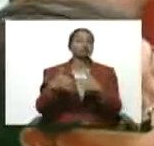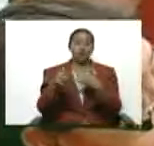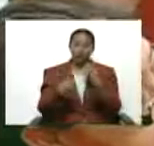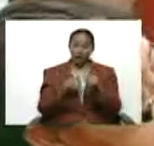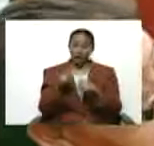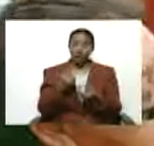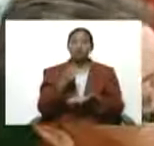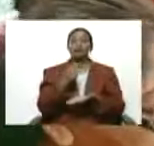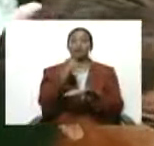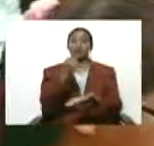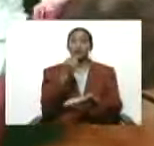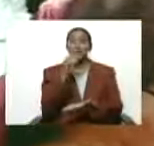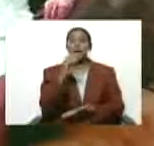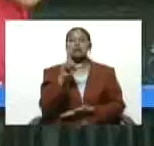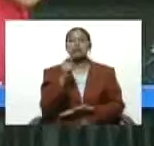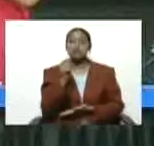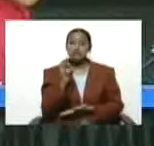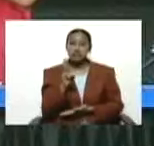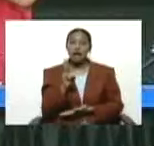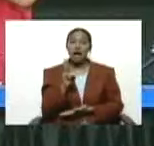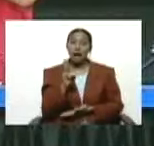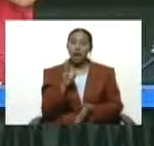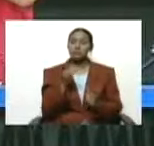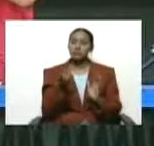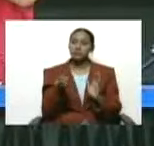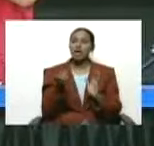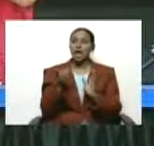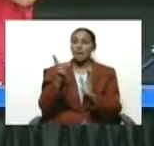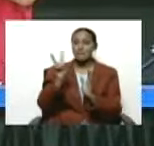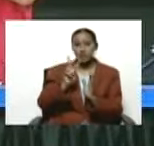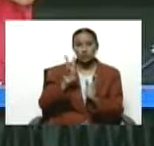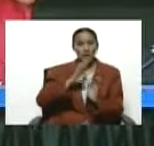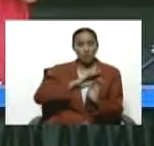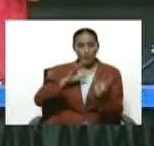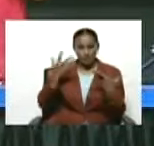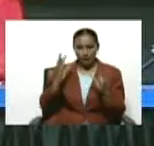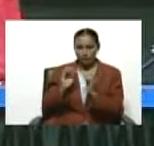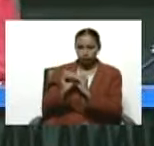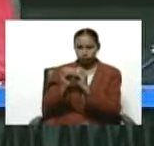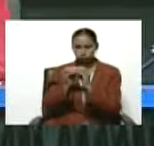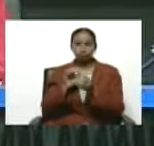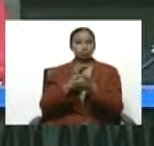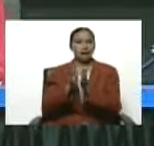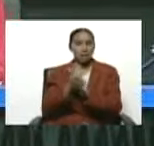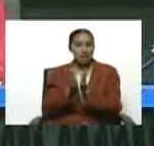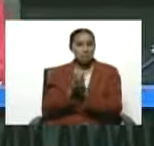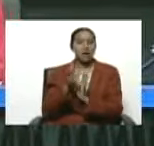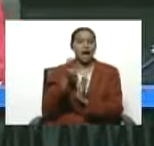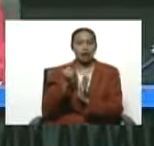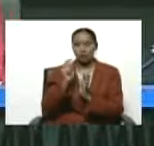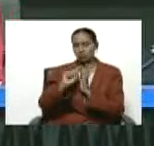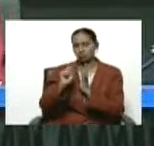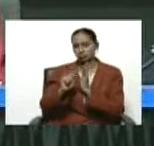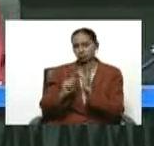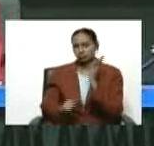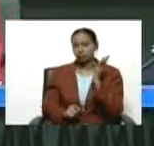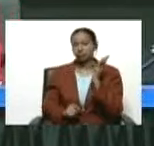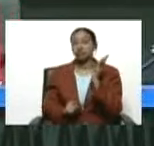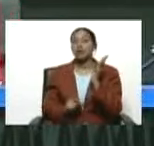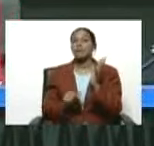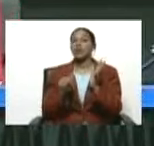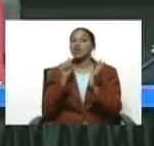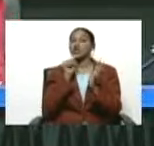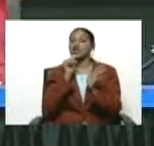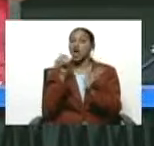¿Qué significa eso? Que se han elevado los niveles de producción de los distintos rubros. Ah, pero eso lo atacó la derecha